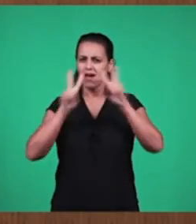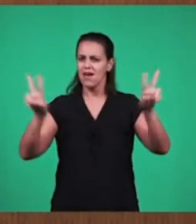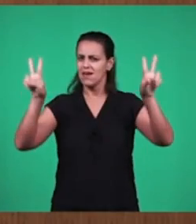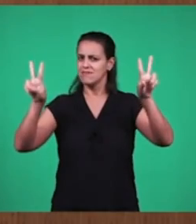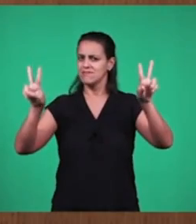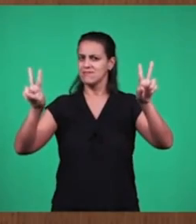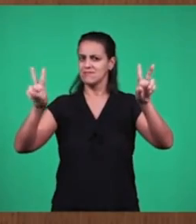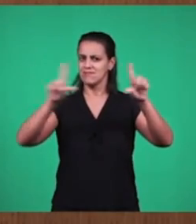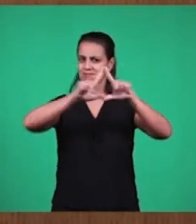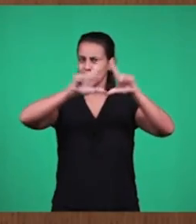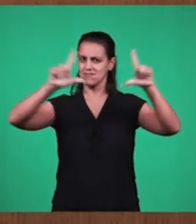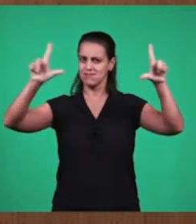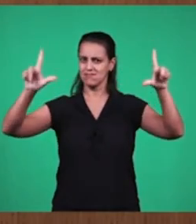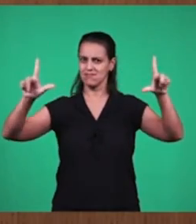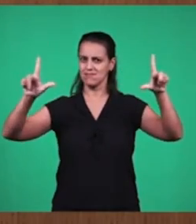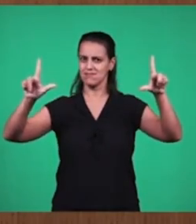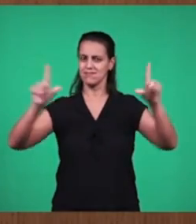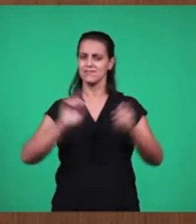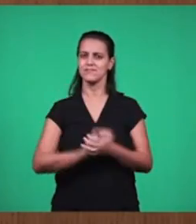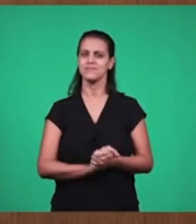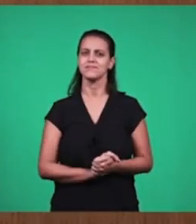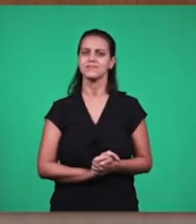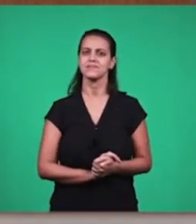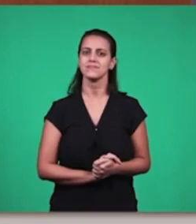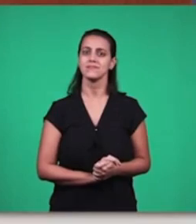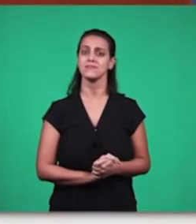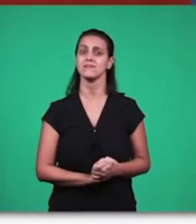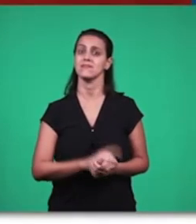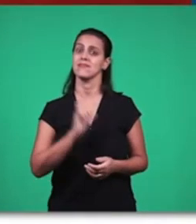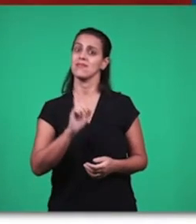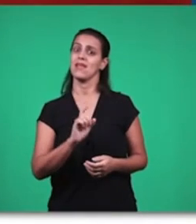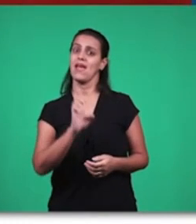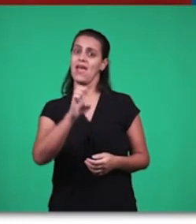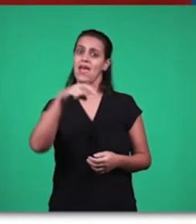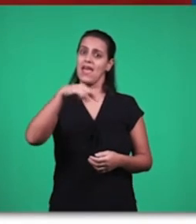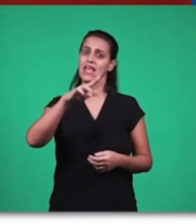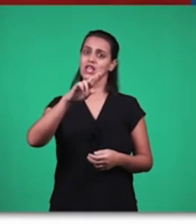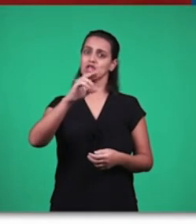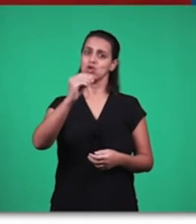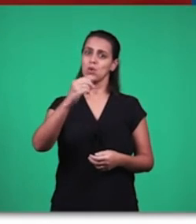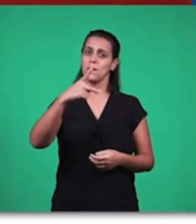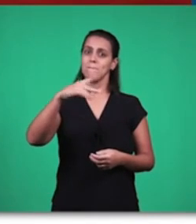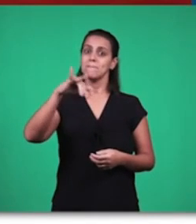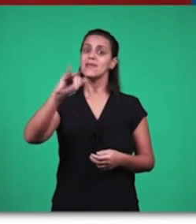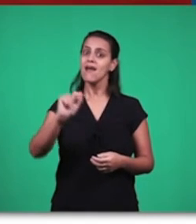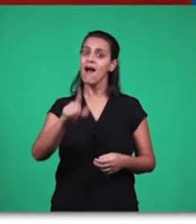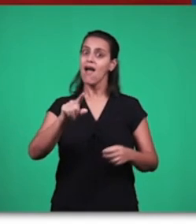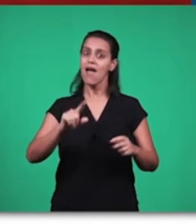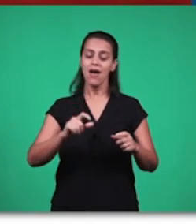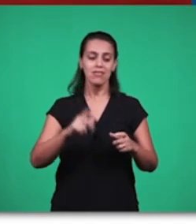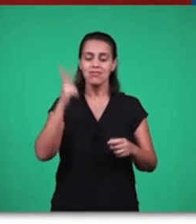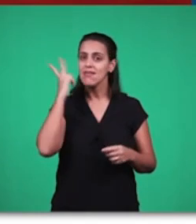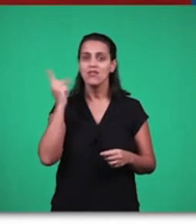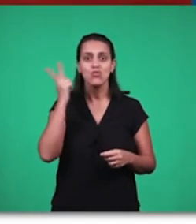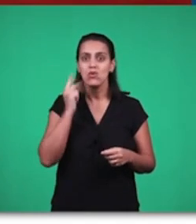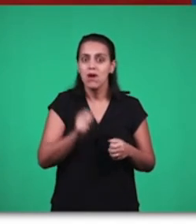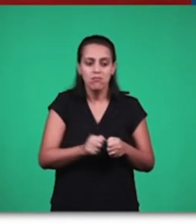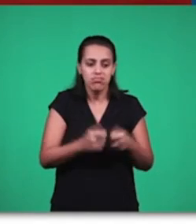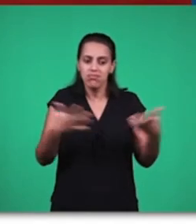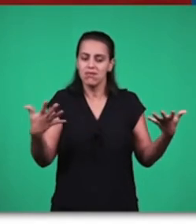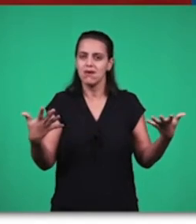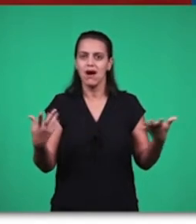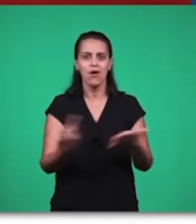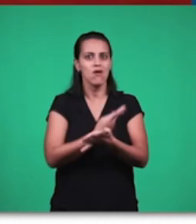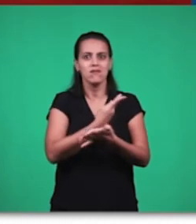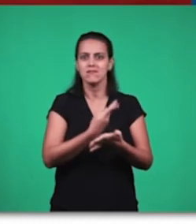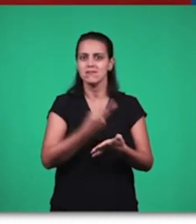imágenes. Entonces, considerando que entropía es una reacción espontánea que acontece